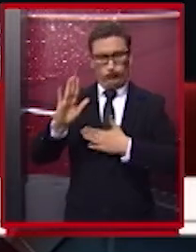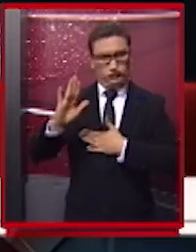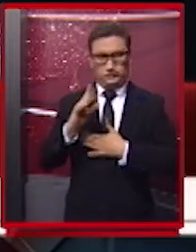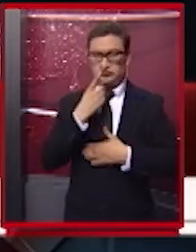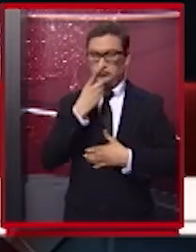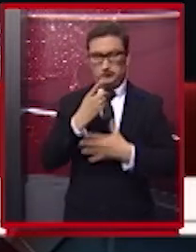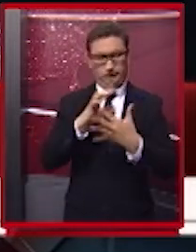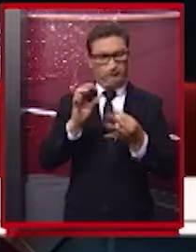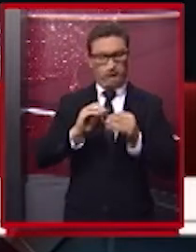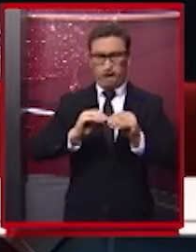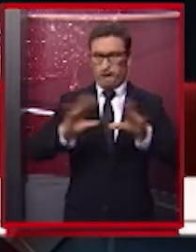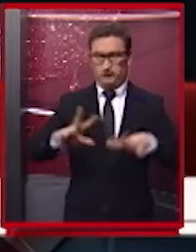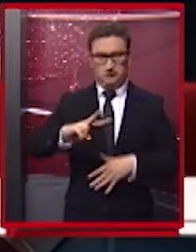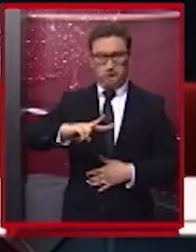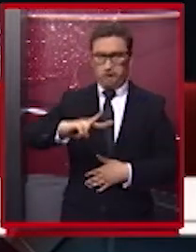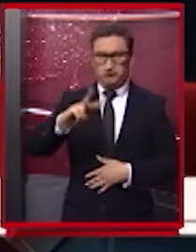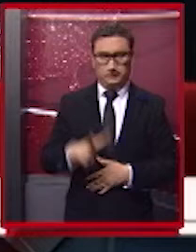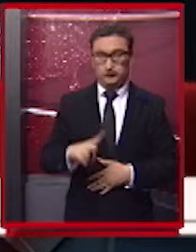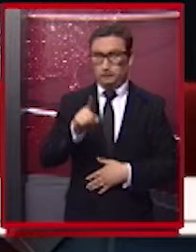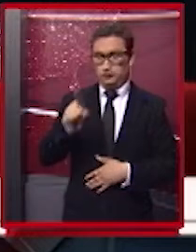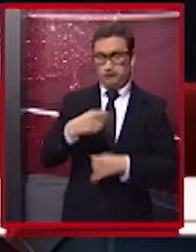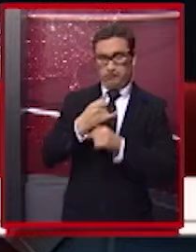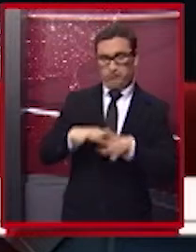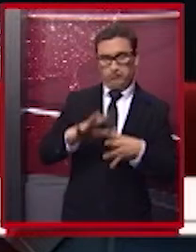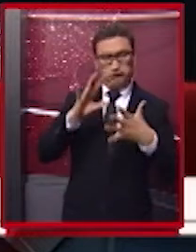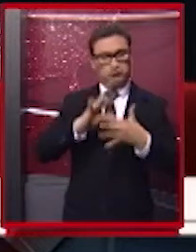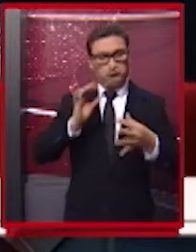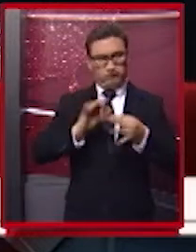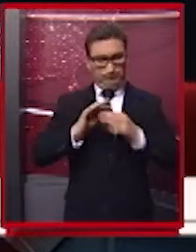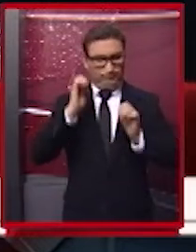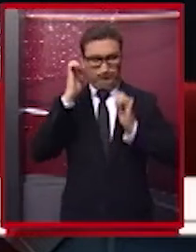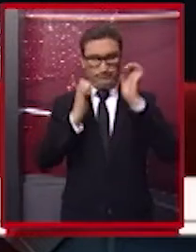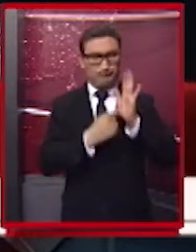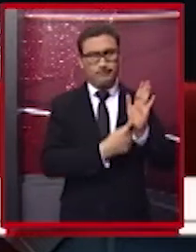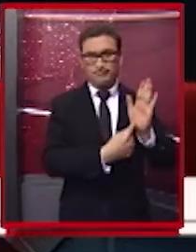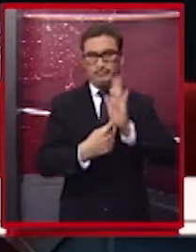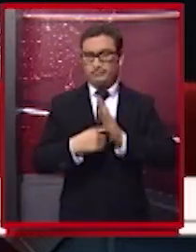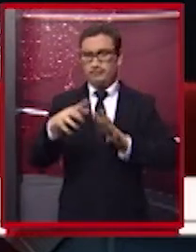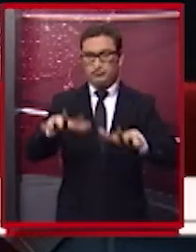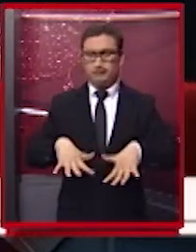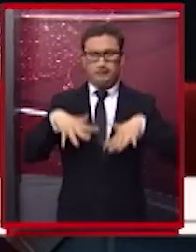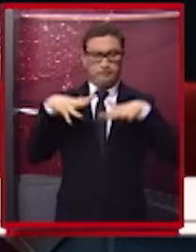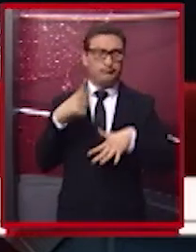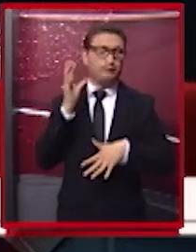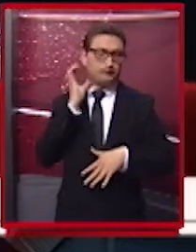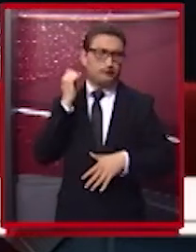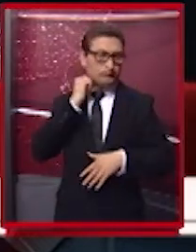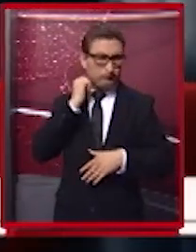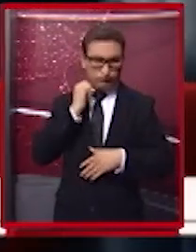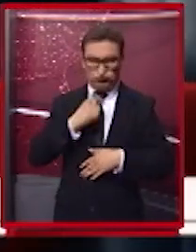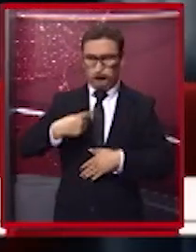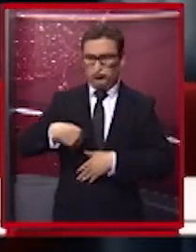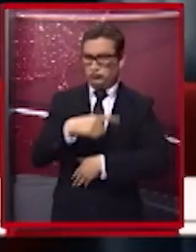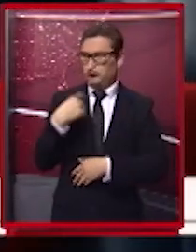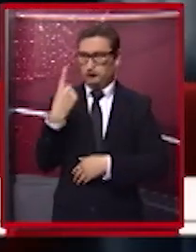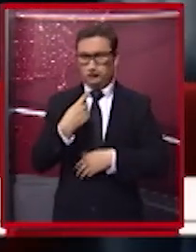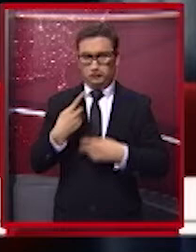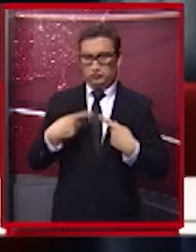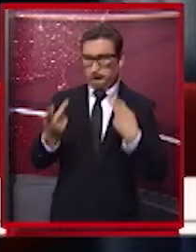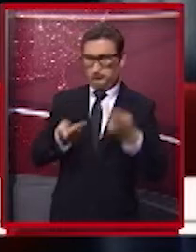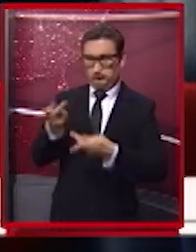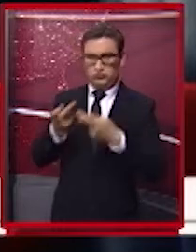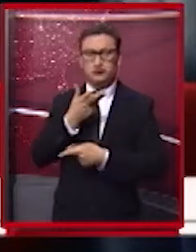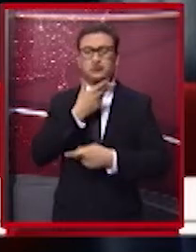decir verdad en la información que exponga a esta Asamblea y ante las preguntas que le formulen las